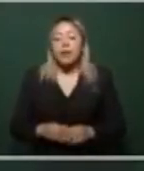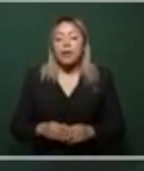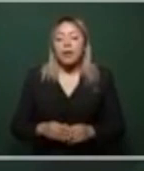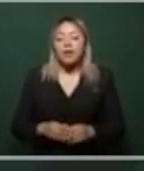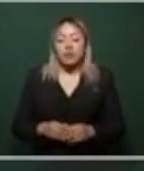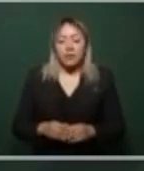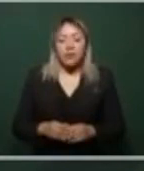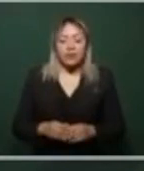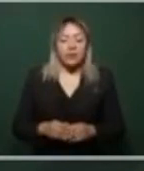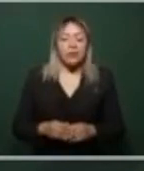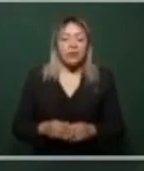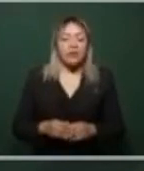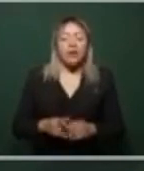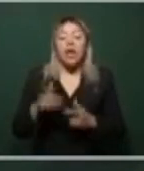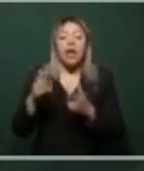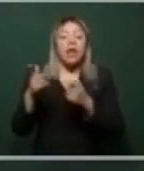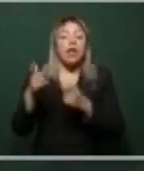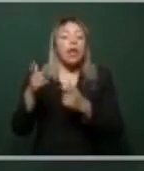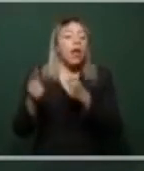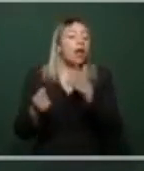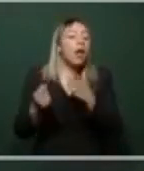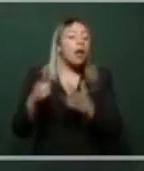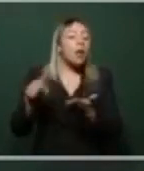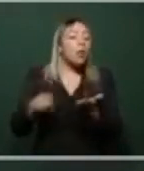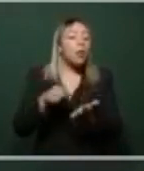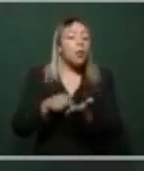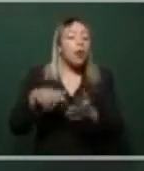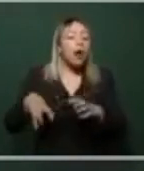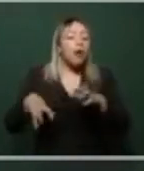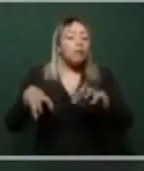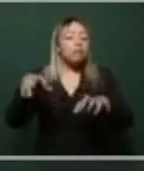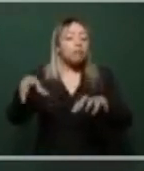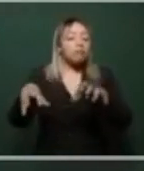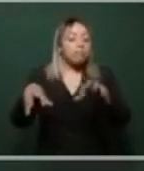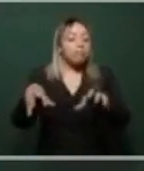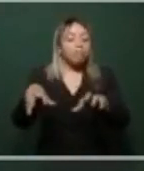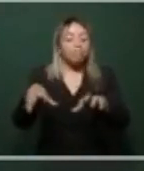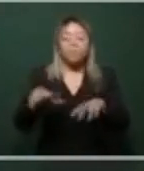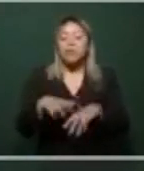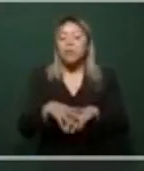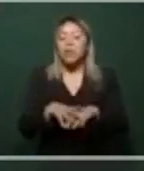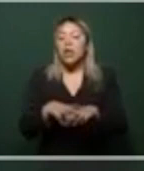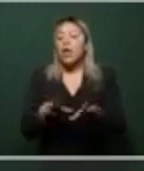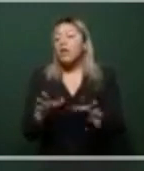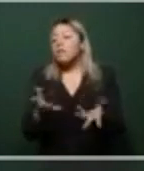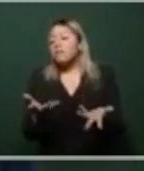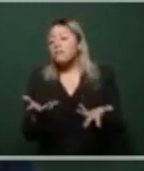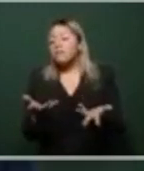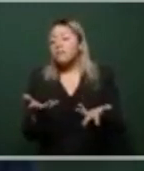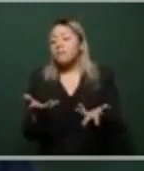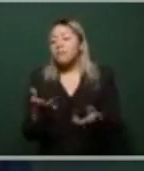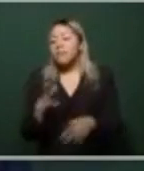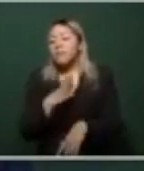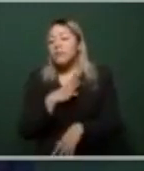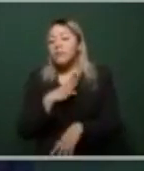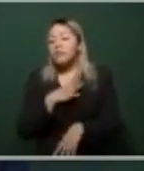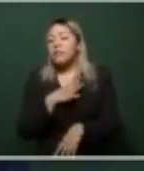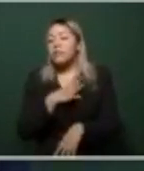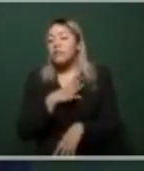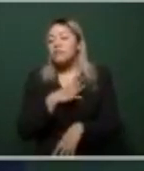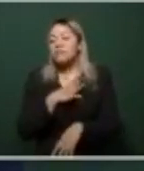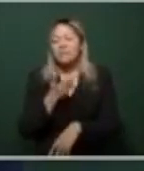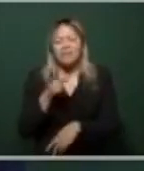son comunidades que en general pertenecen a